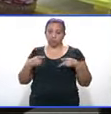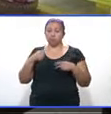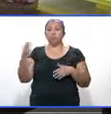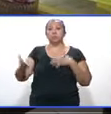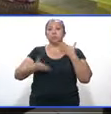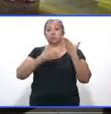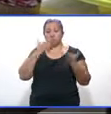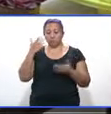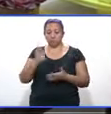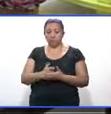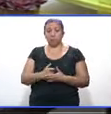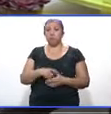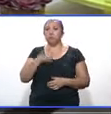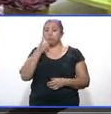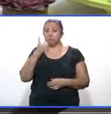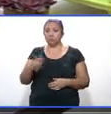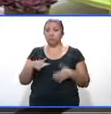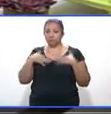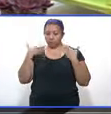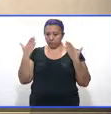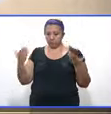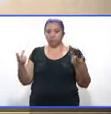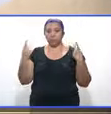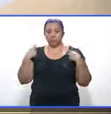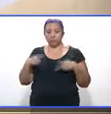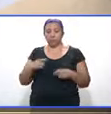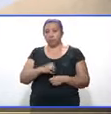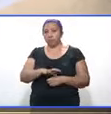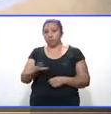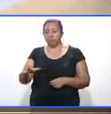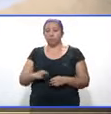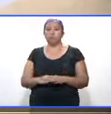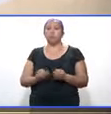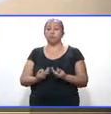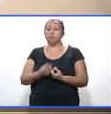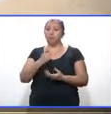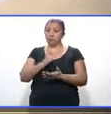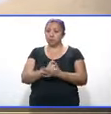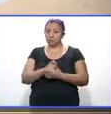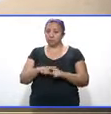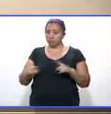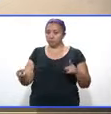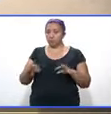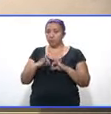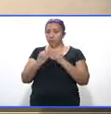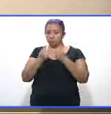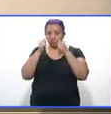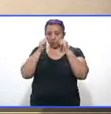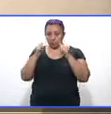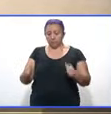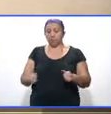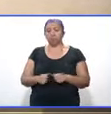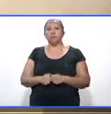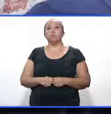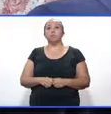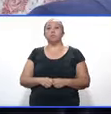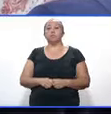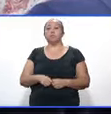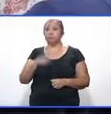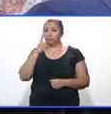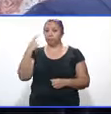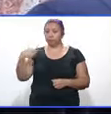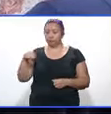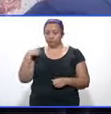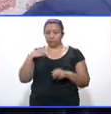servicios financieros, el organismo pone a disposición del usuario espacios de formación financiera y distintos canales de atención a distancia como el portal de